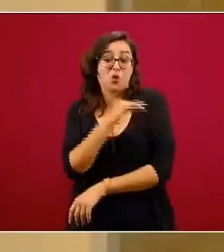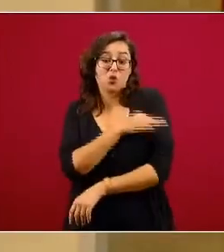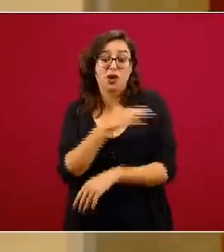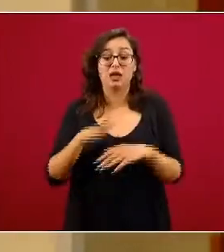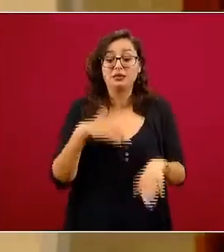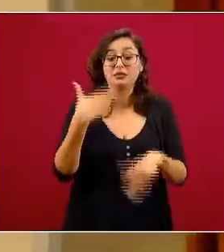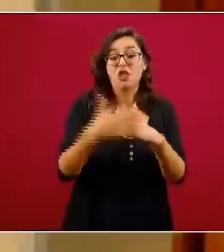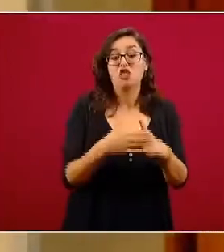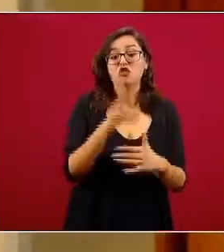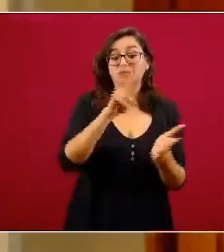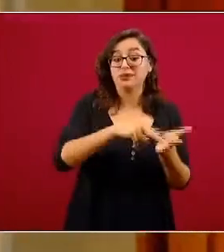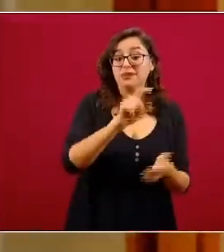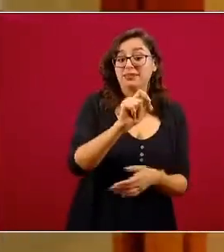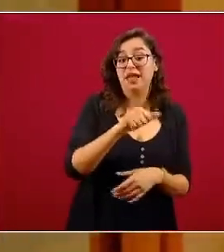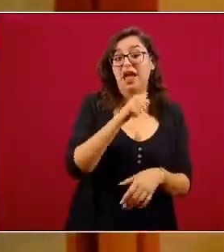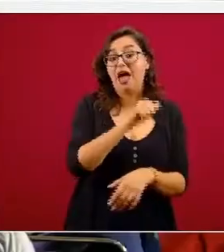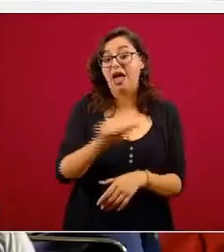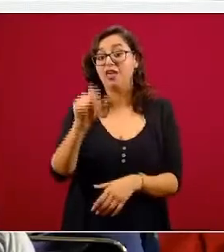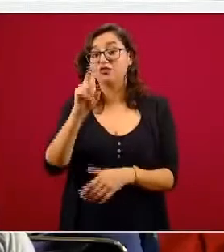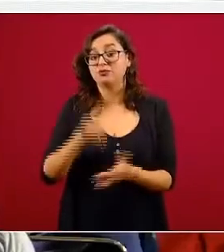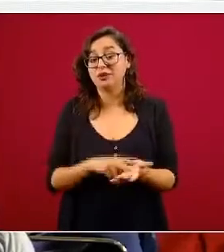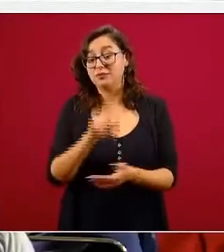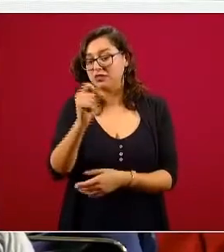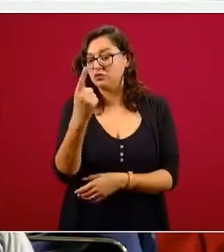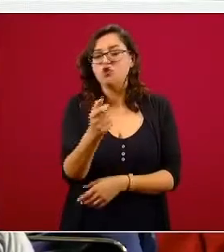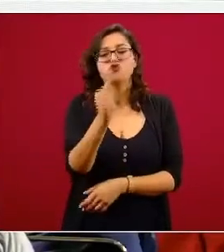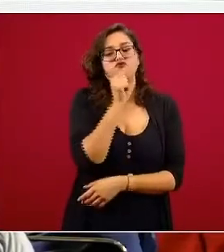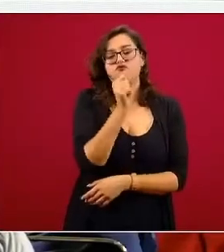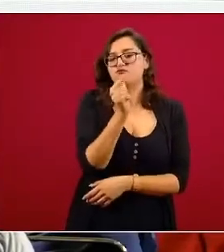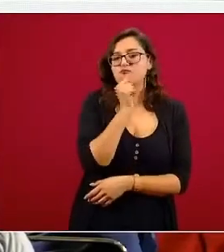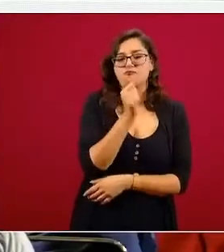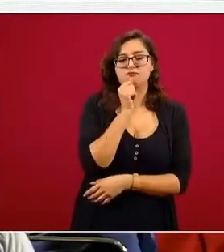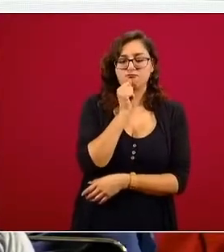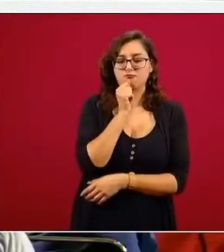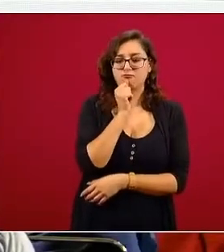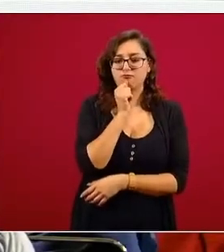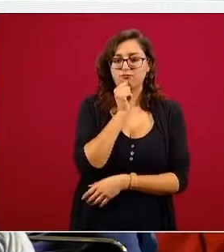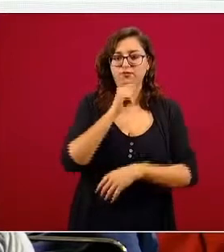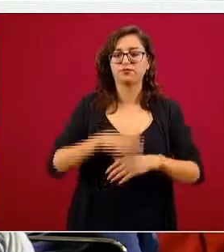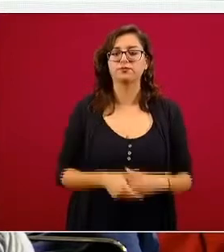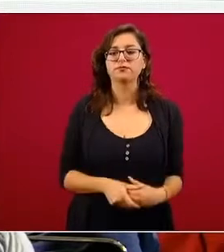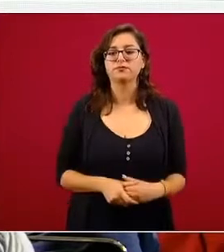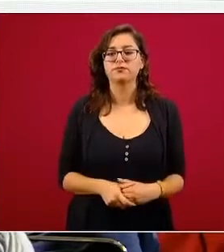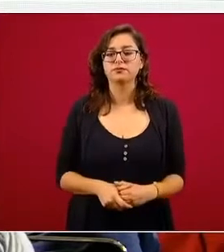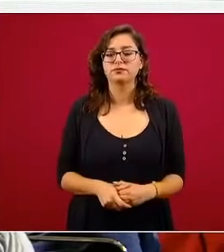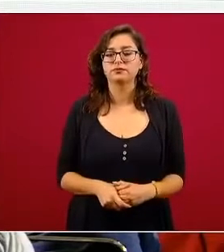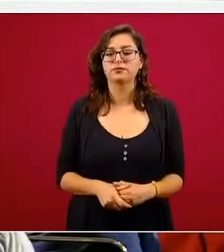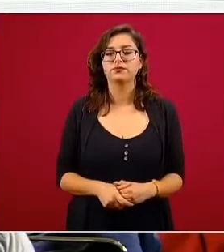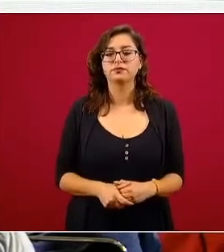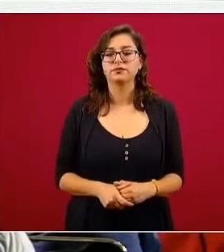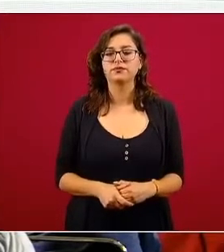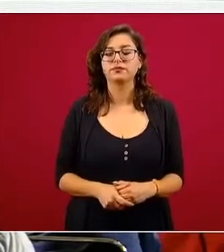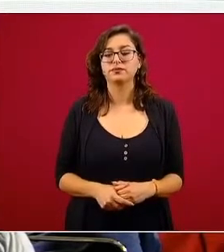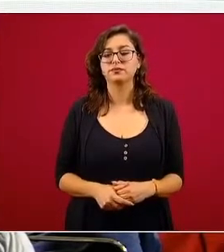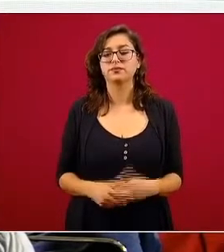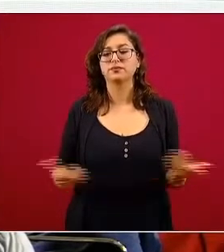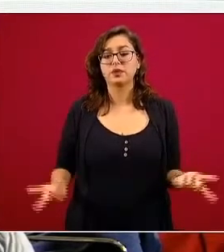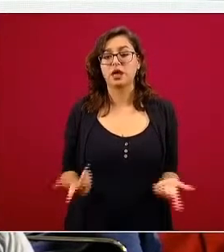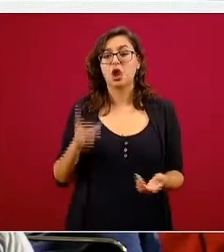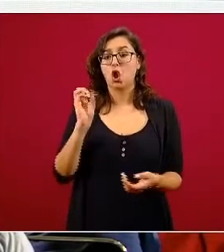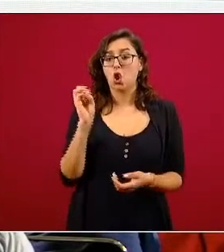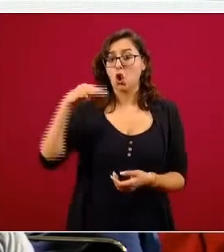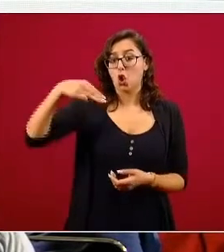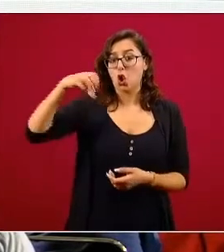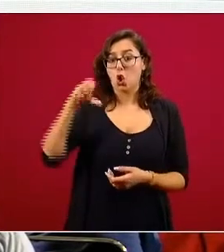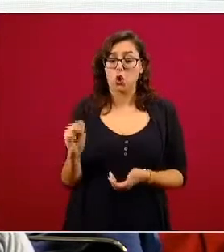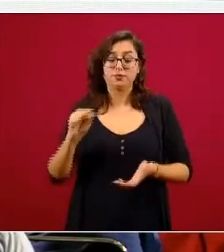temporada 2020-2021. El calendario es así. Los centros colaboradores de la Organización Mundial de la Salud,